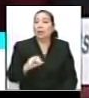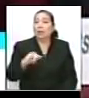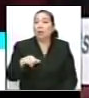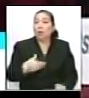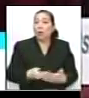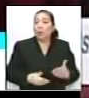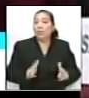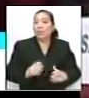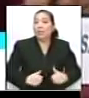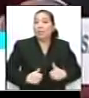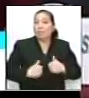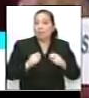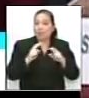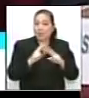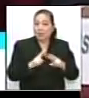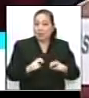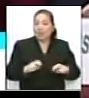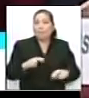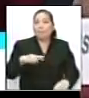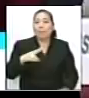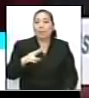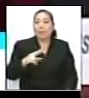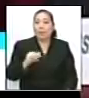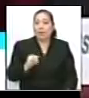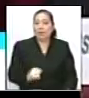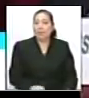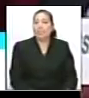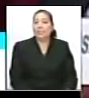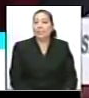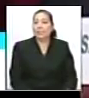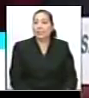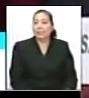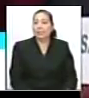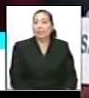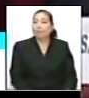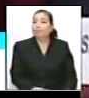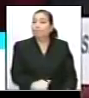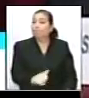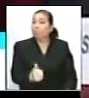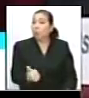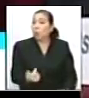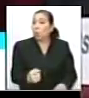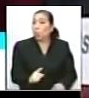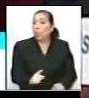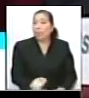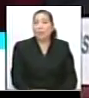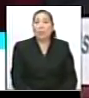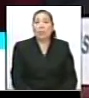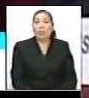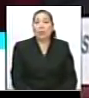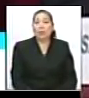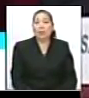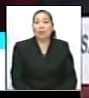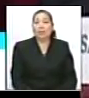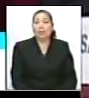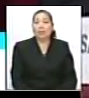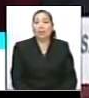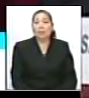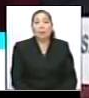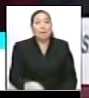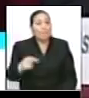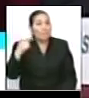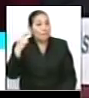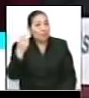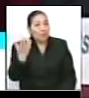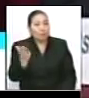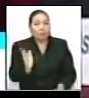hoja de vida del investigado Moisés Mamani. De otro lado, en cuanto a las motivaciones de índole política